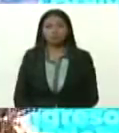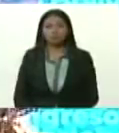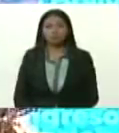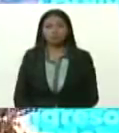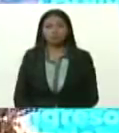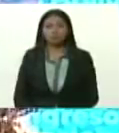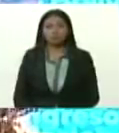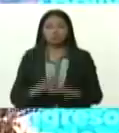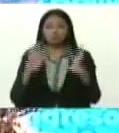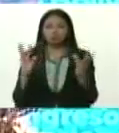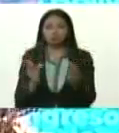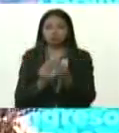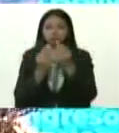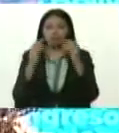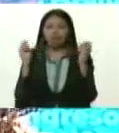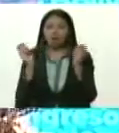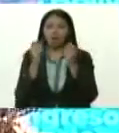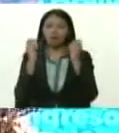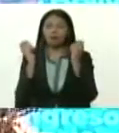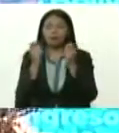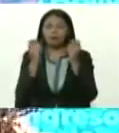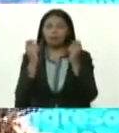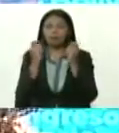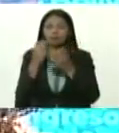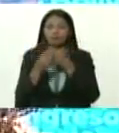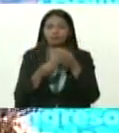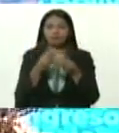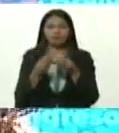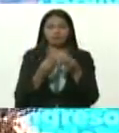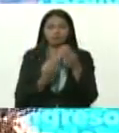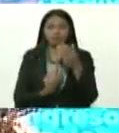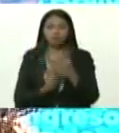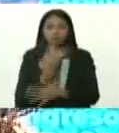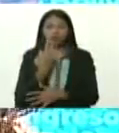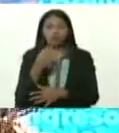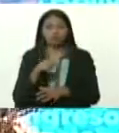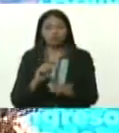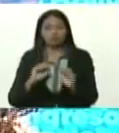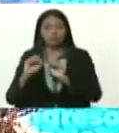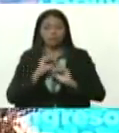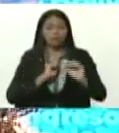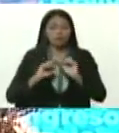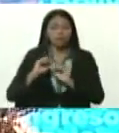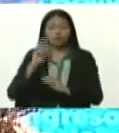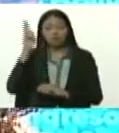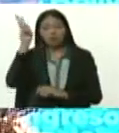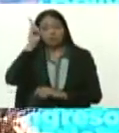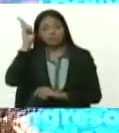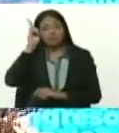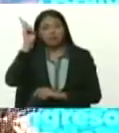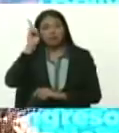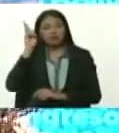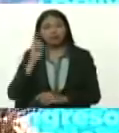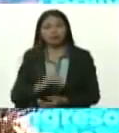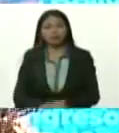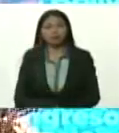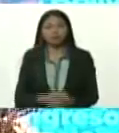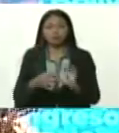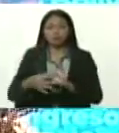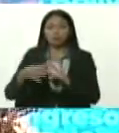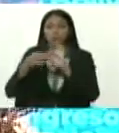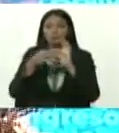Buen resumen de la jornada de fundación de este movimiento indígena